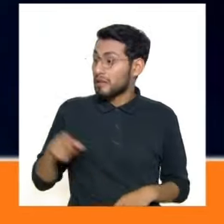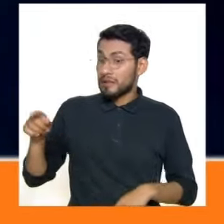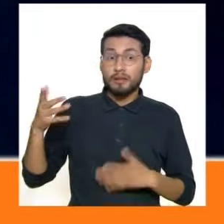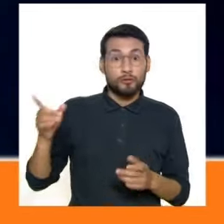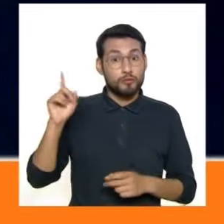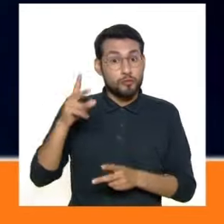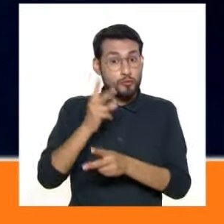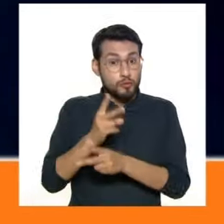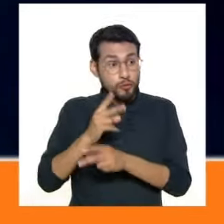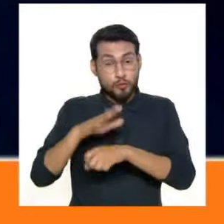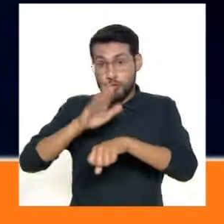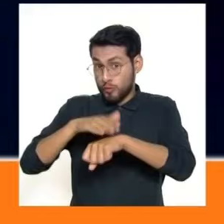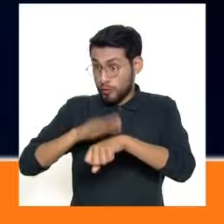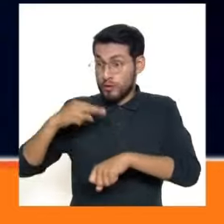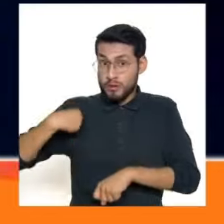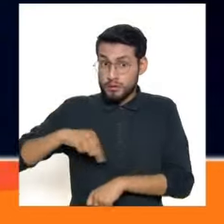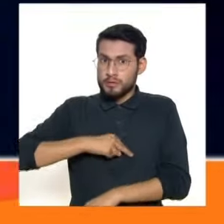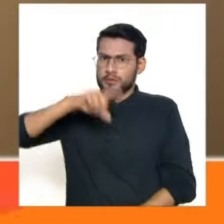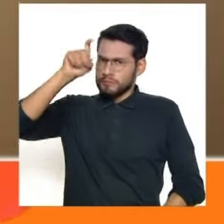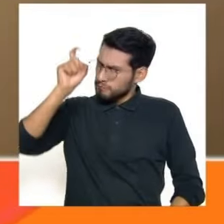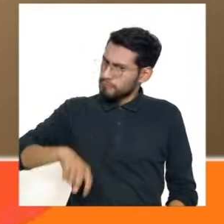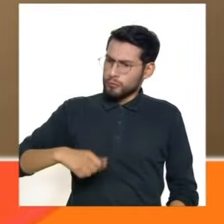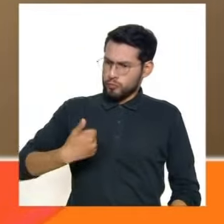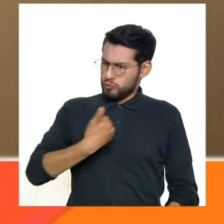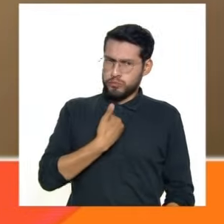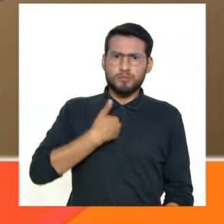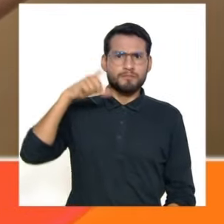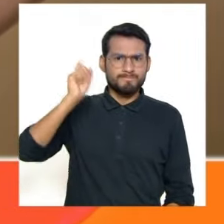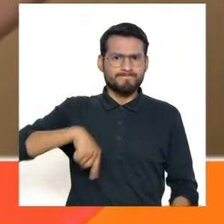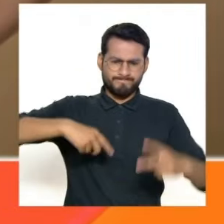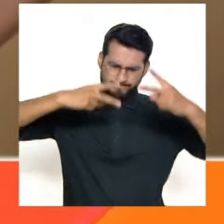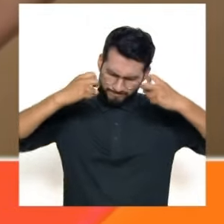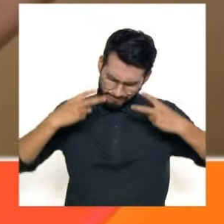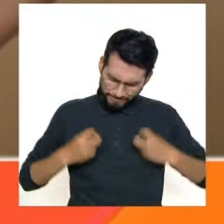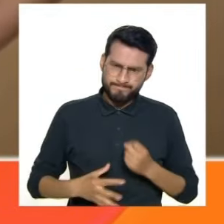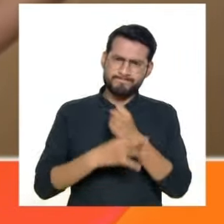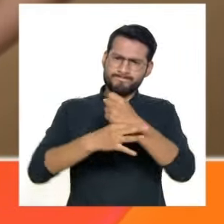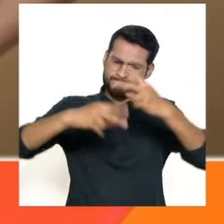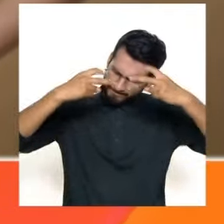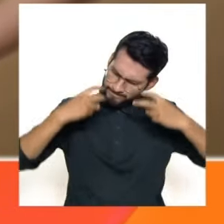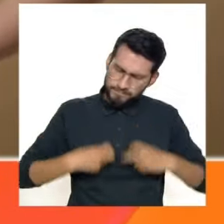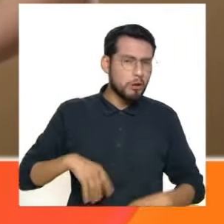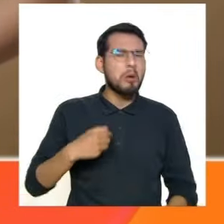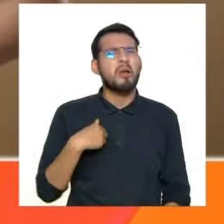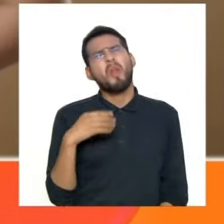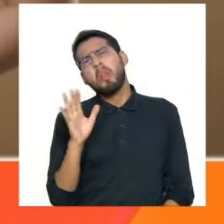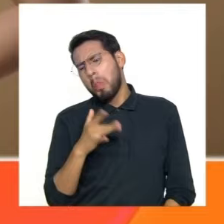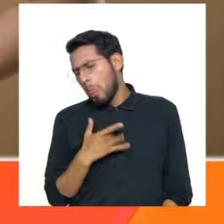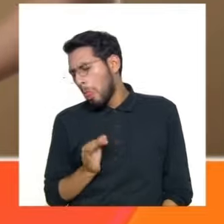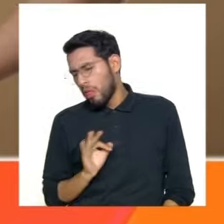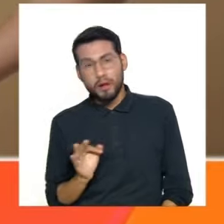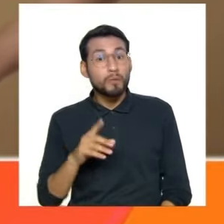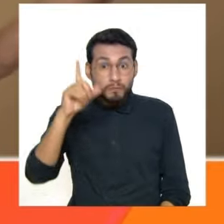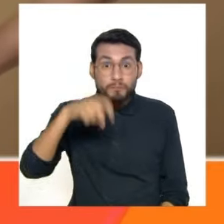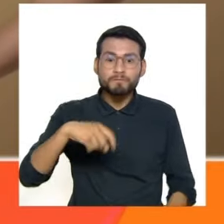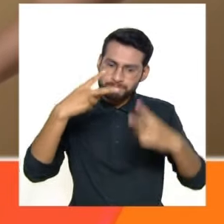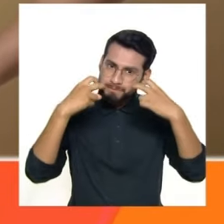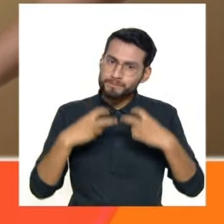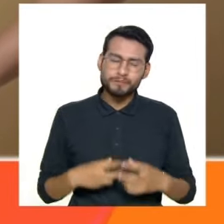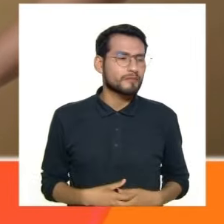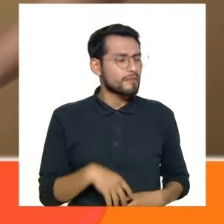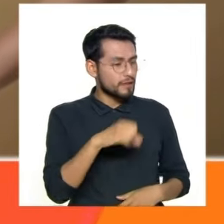de cuidado y de prevención que tenemos que hacer ya de parte nuestra ir a los chequeos médicos Aunque uno no tenga necesariamente síntomas exactamente cuando